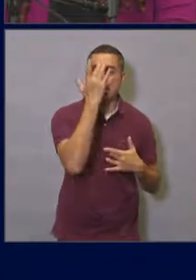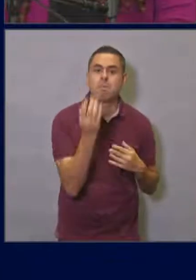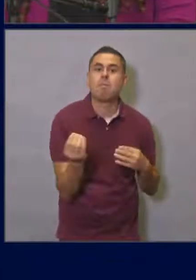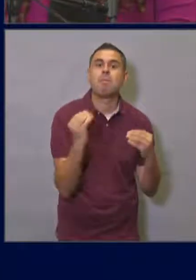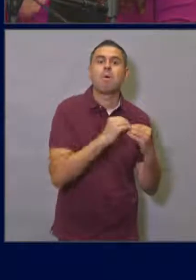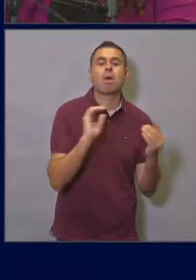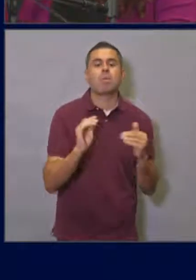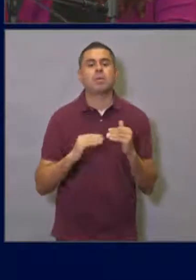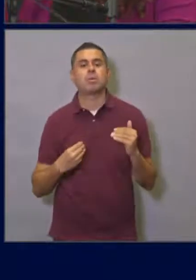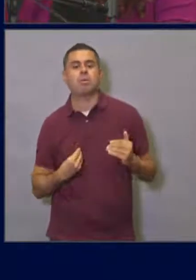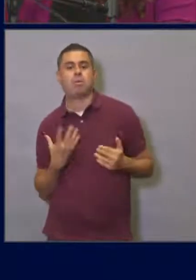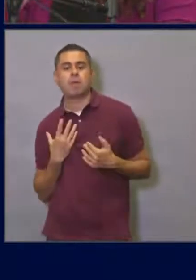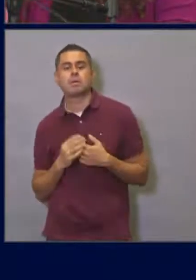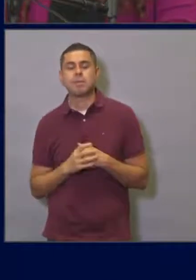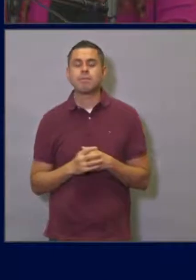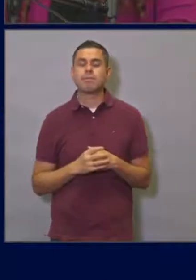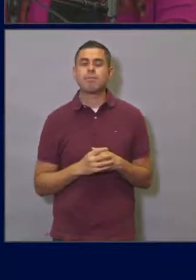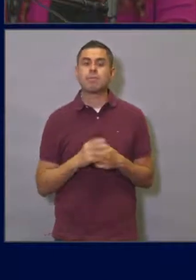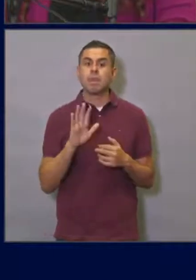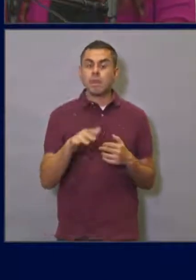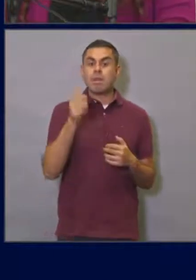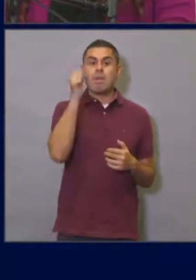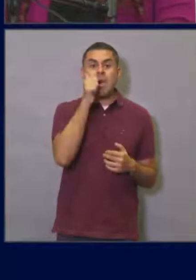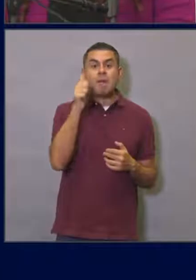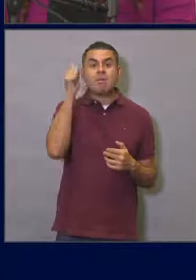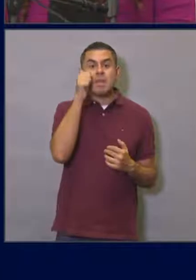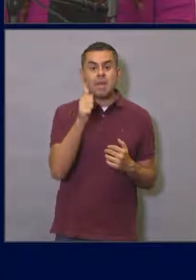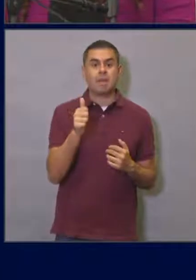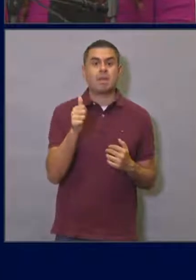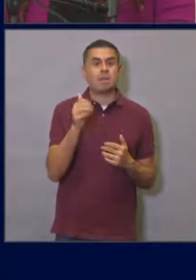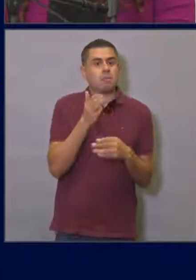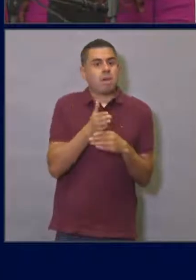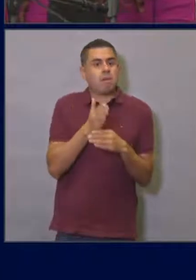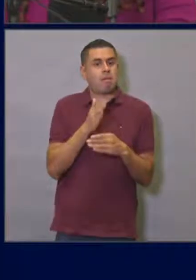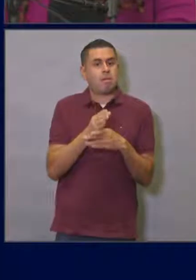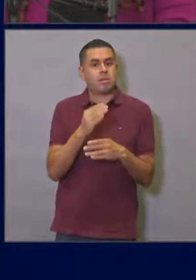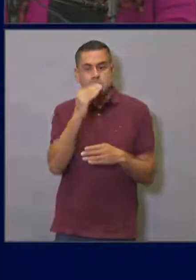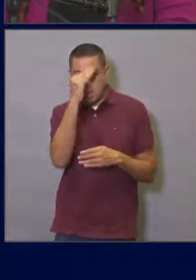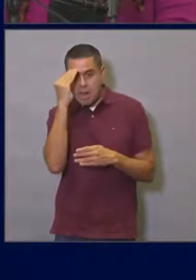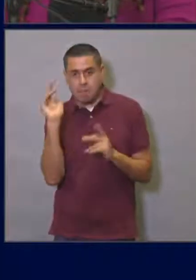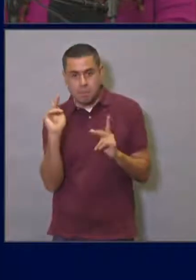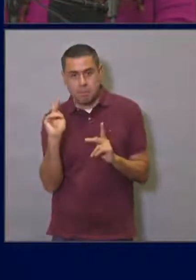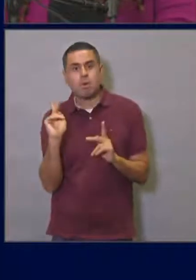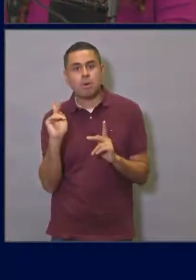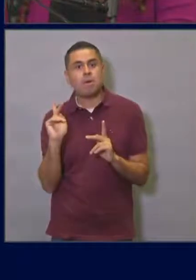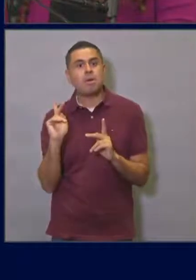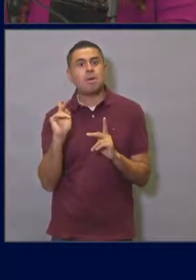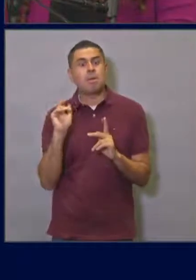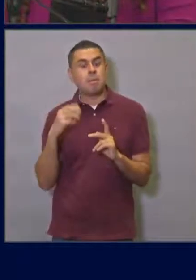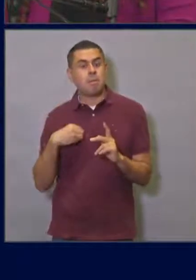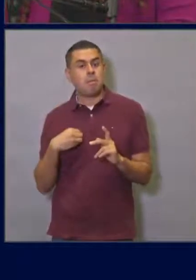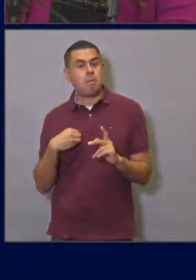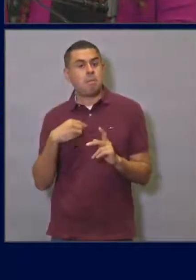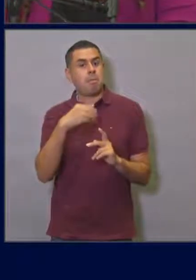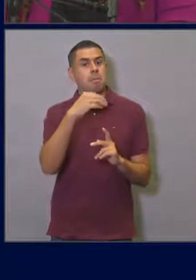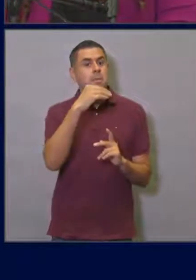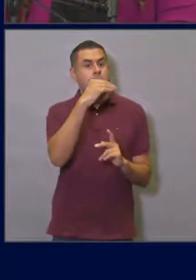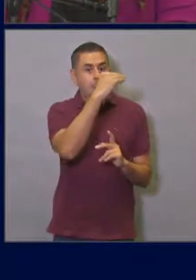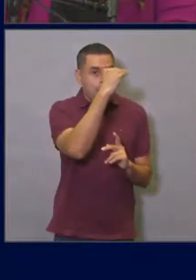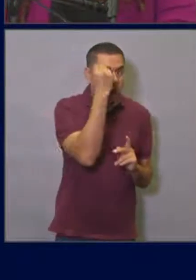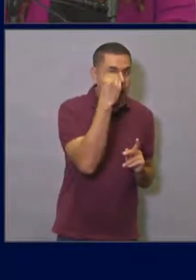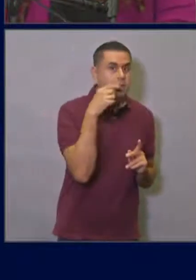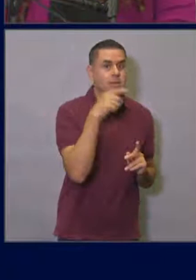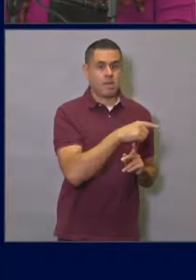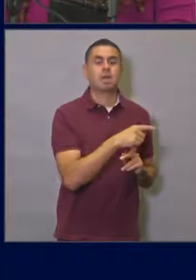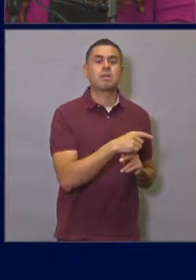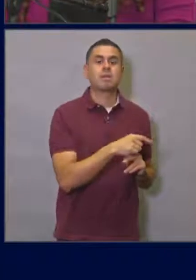personas, y la tasa de hospitalización diaria entre los residentes afroamericanos fue el doble que la de los residentes blancos, de